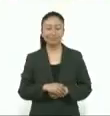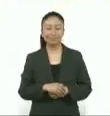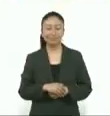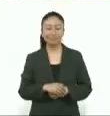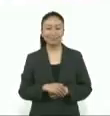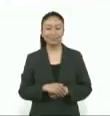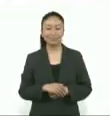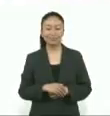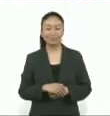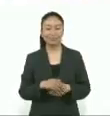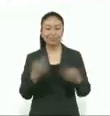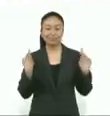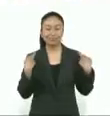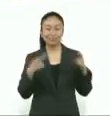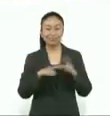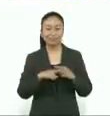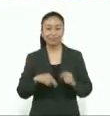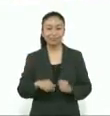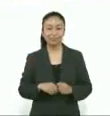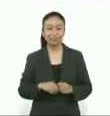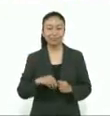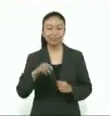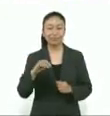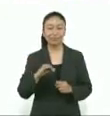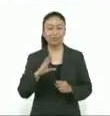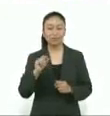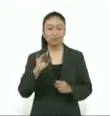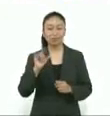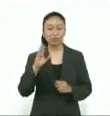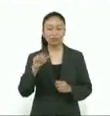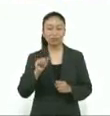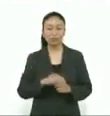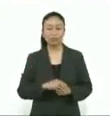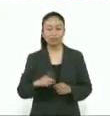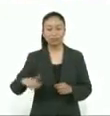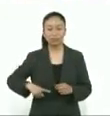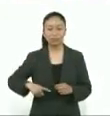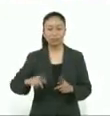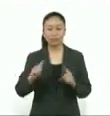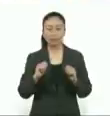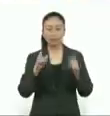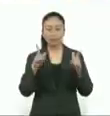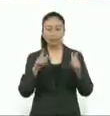A la profesora Lorena Cuellar Cisneros, gobernadora de Tlaxcala.